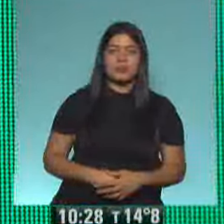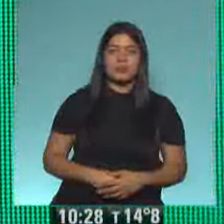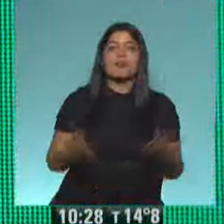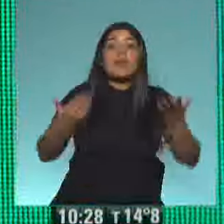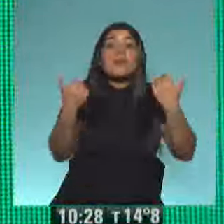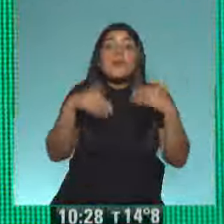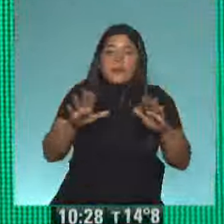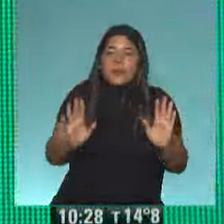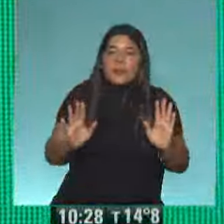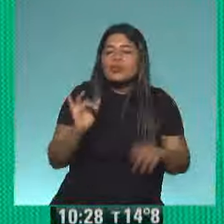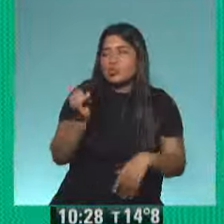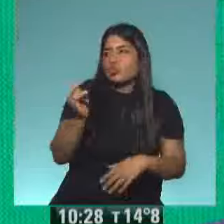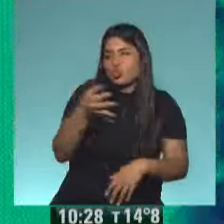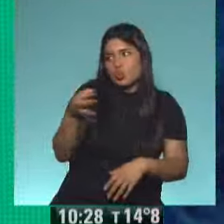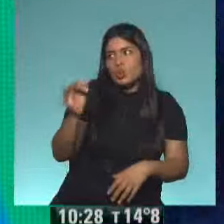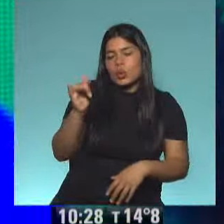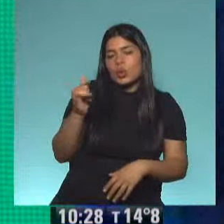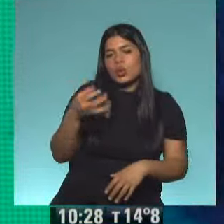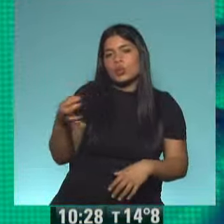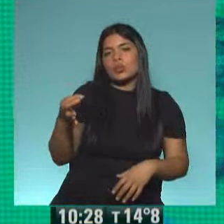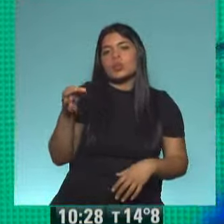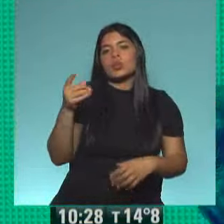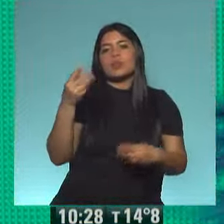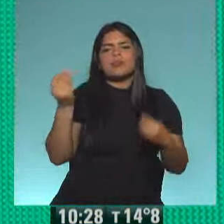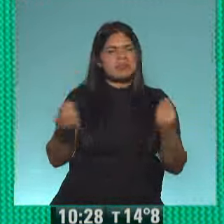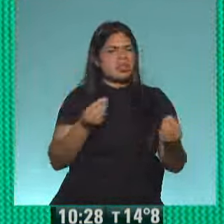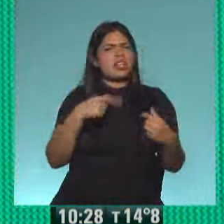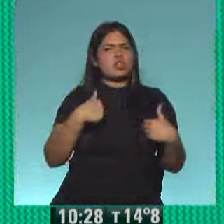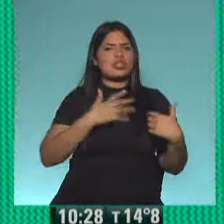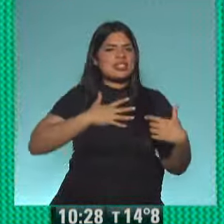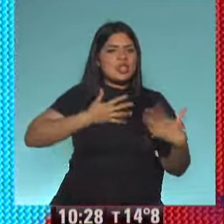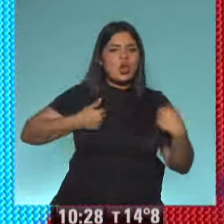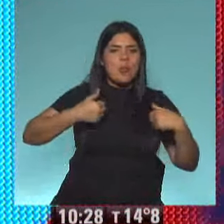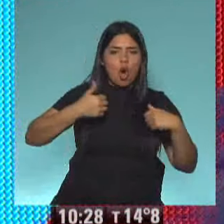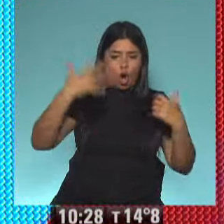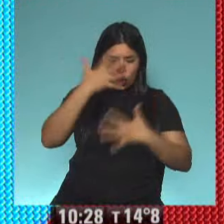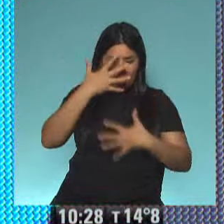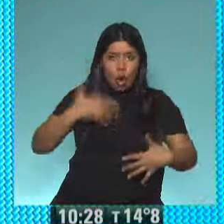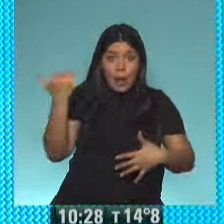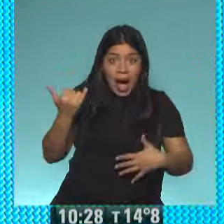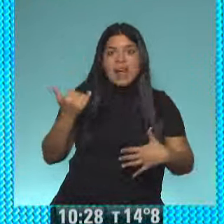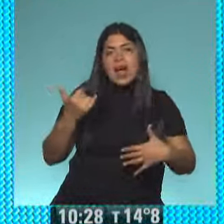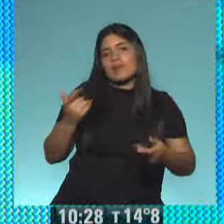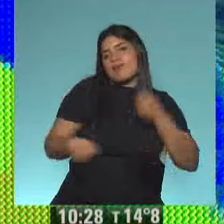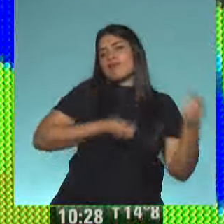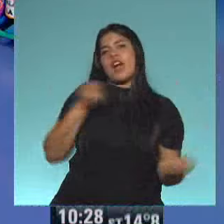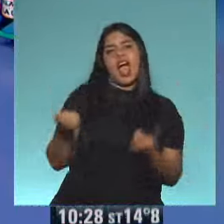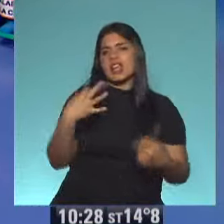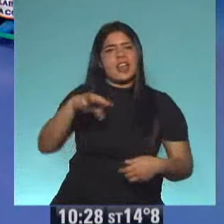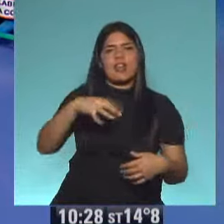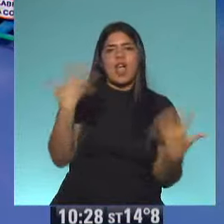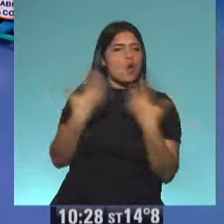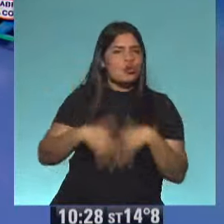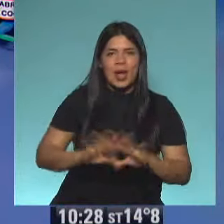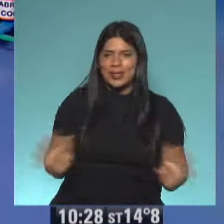cabos. Sí, naranjas. Sí, la verdad que sí. No sé por qué lo decís, no puedo parar de moverme y de lucirlo. Estoy buscando tizas acá.